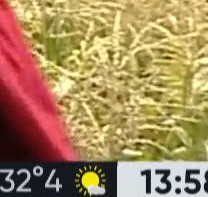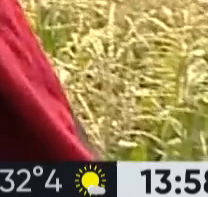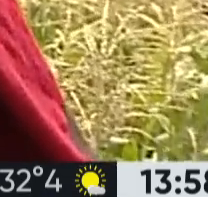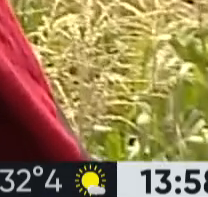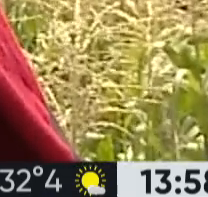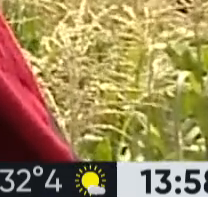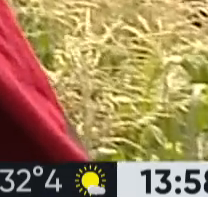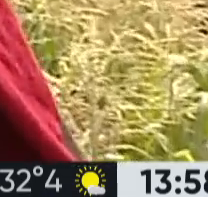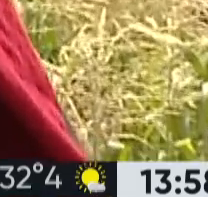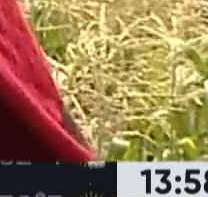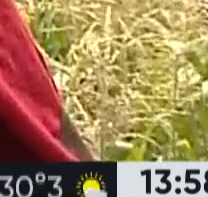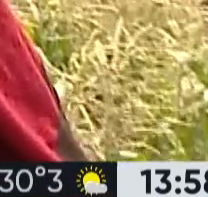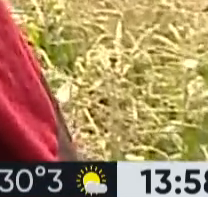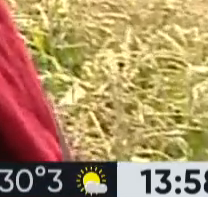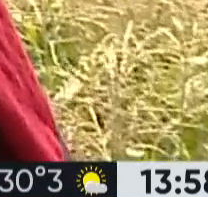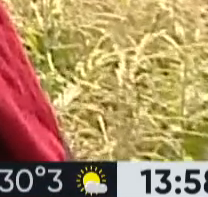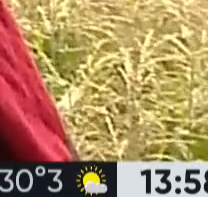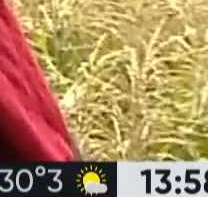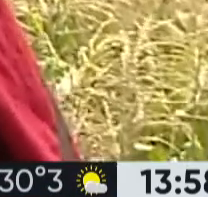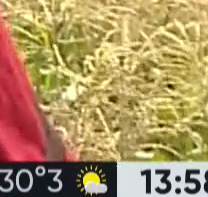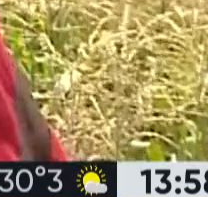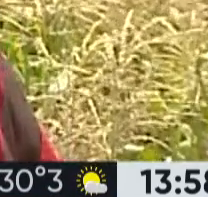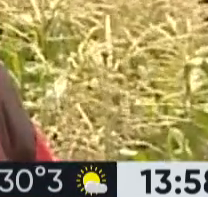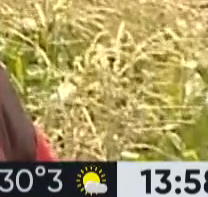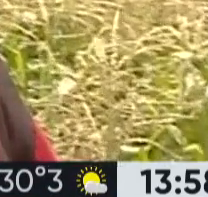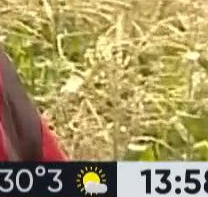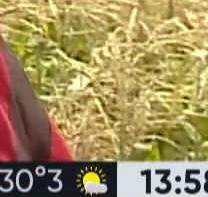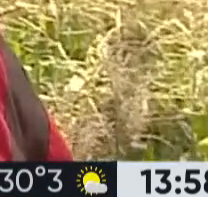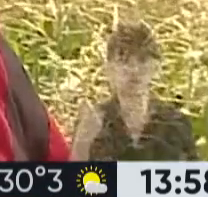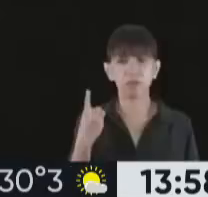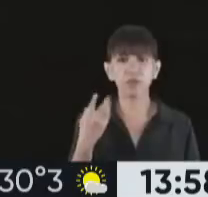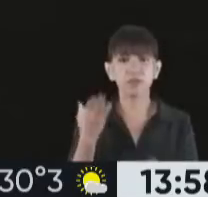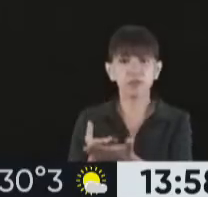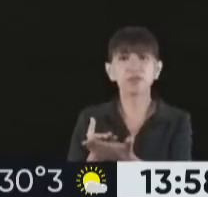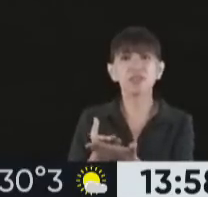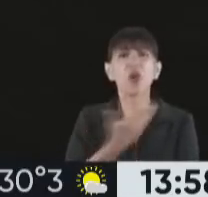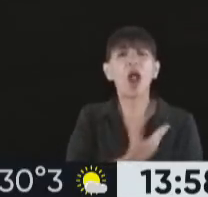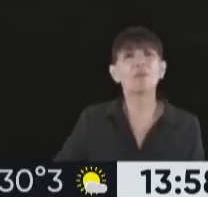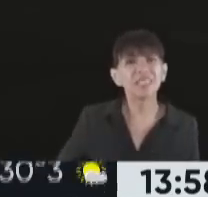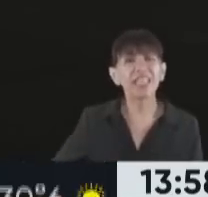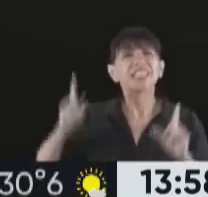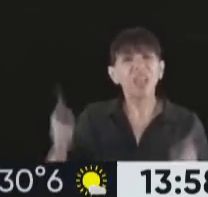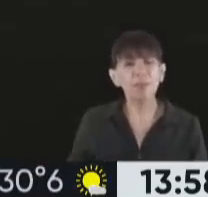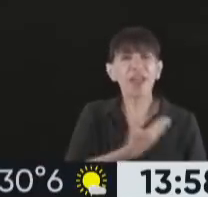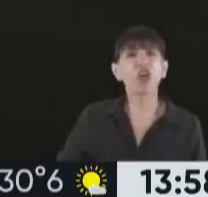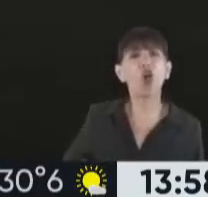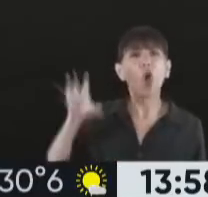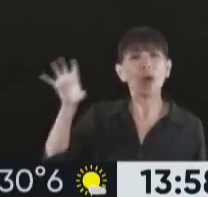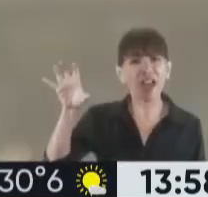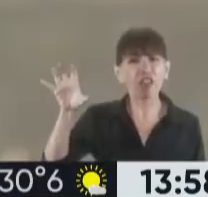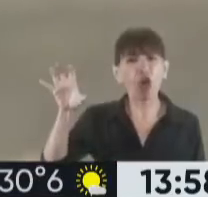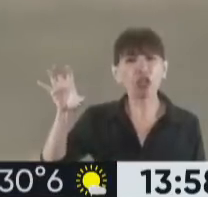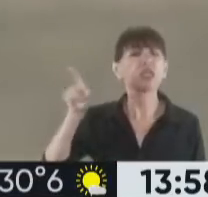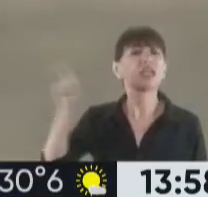que lo bendigan, a todas las autoridades, especialmente al señor presidente y al gobernador, que